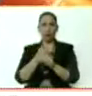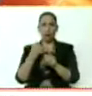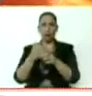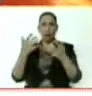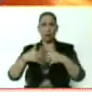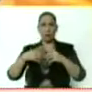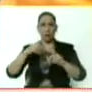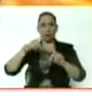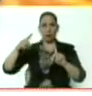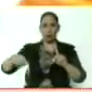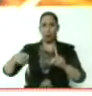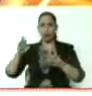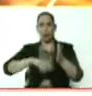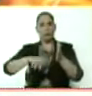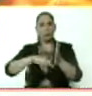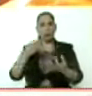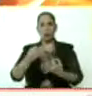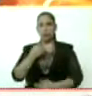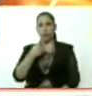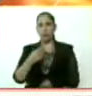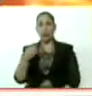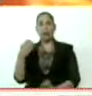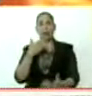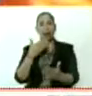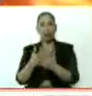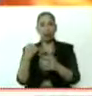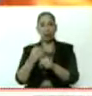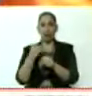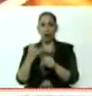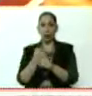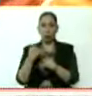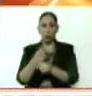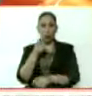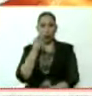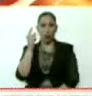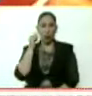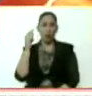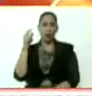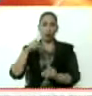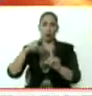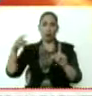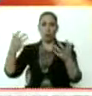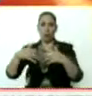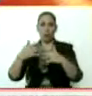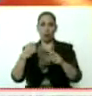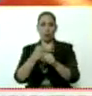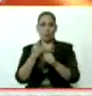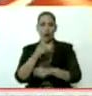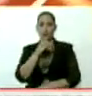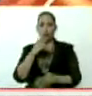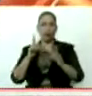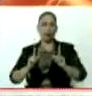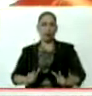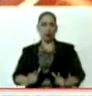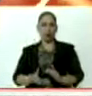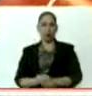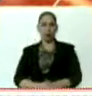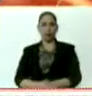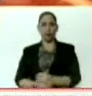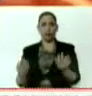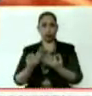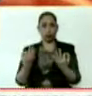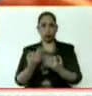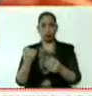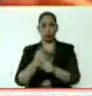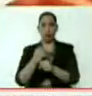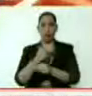Corpoelec. Lo repito y lo diré siempre. Gracias a los trabajadores y a las trabajadoras de Corpoelec que trabajan sin descanso, Maripili. Trabajan realmente,